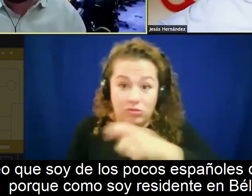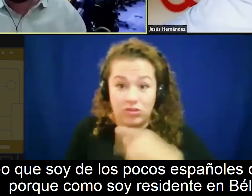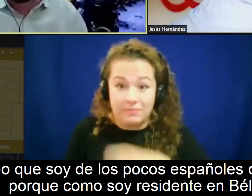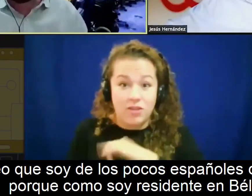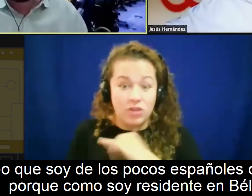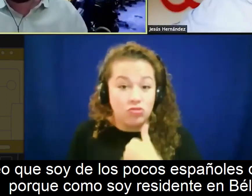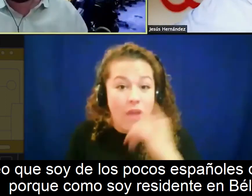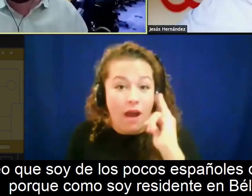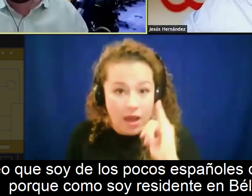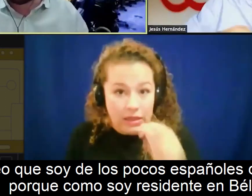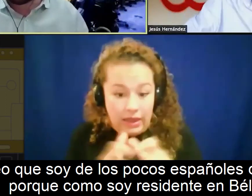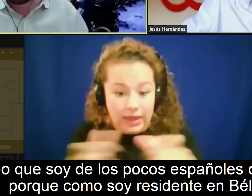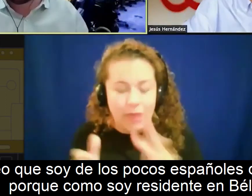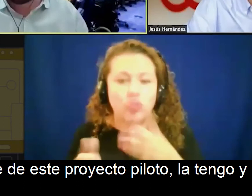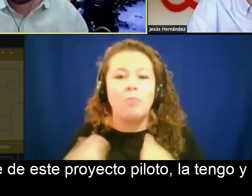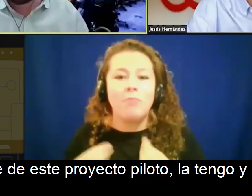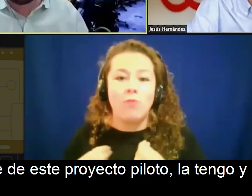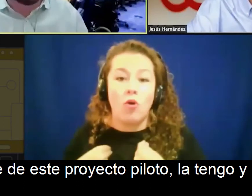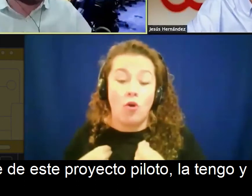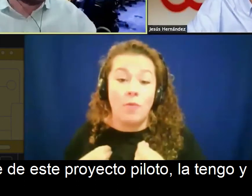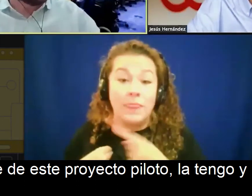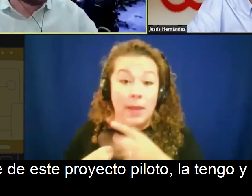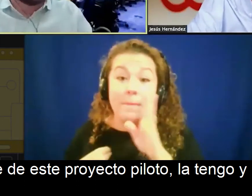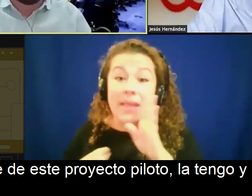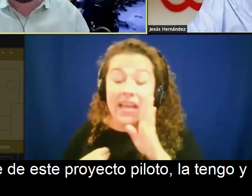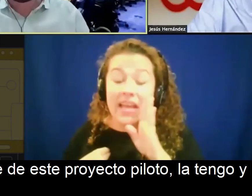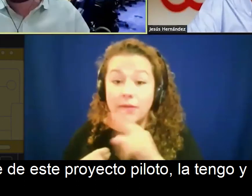Porque como soy residente en Bélgica